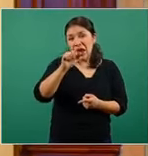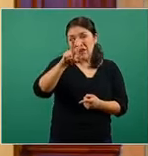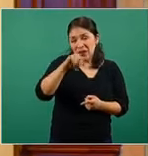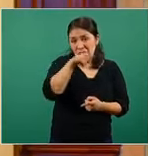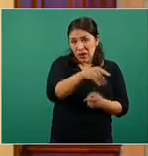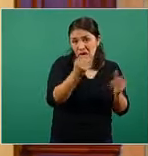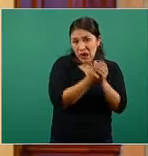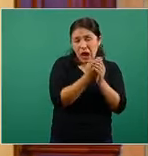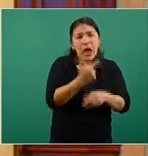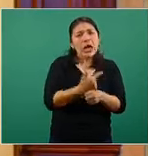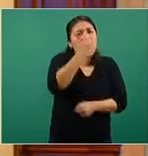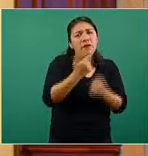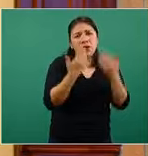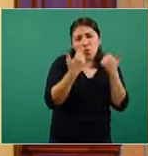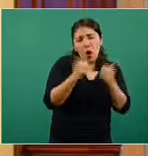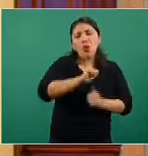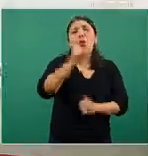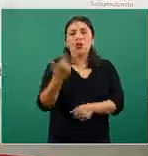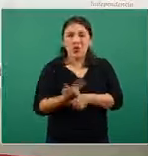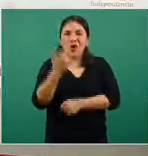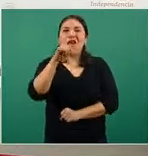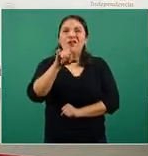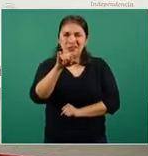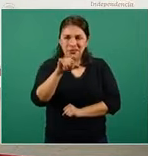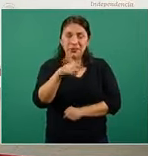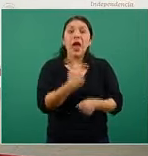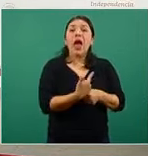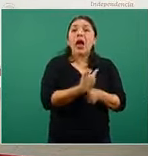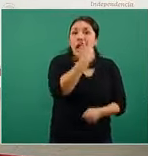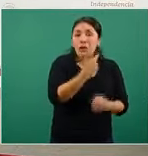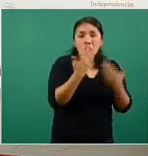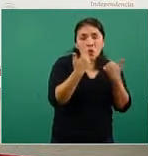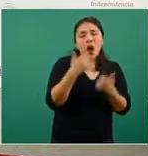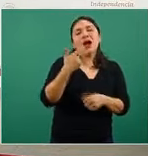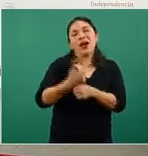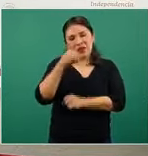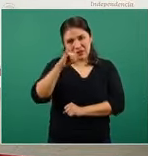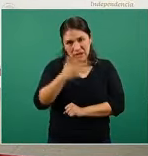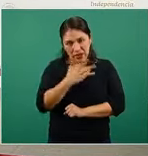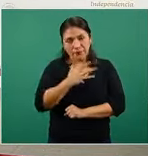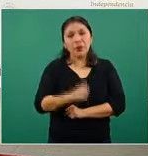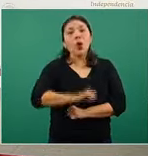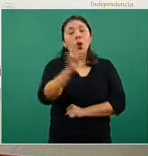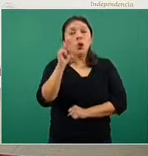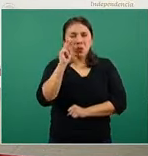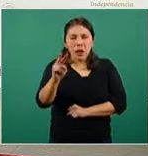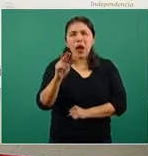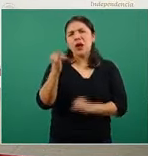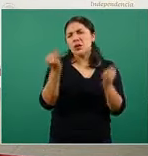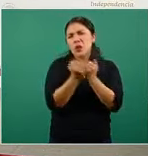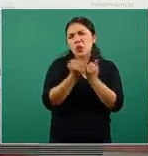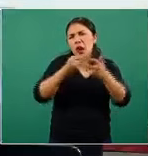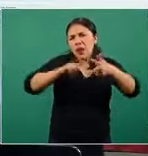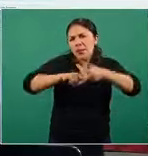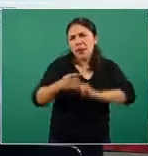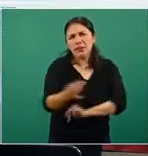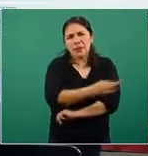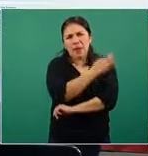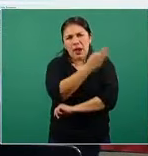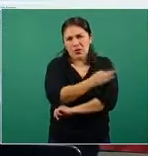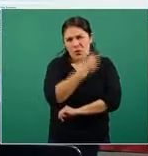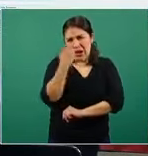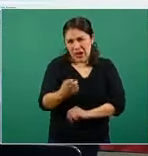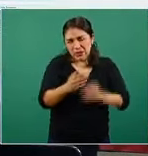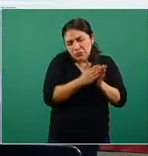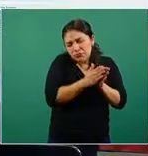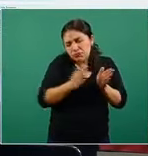inmunización no graves y graves. ESAVIS no graves, ESAVIS graves. Como ustedes pueden ver y lo hemos visto desde que inició la campaña